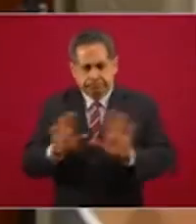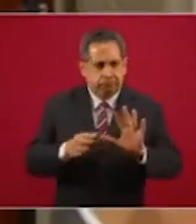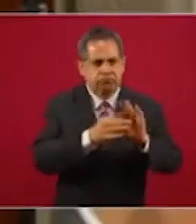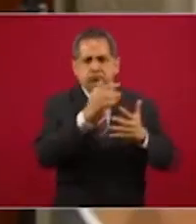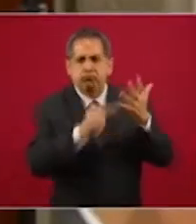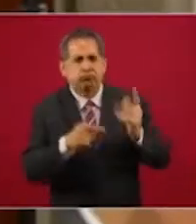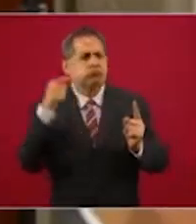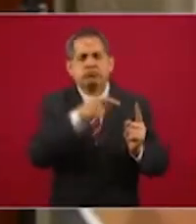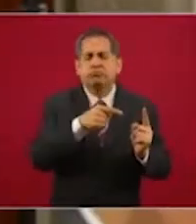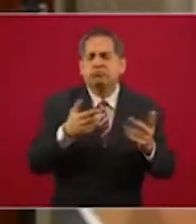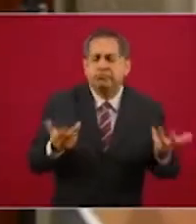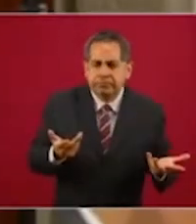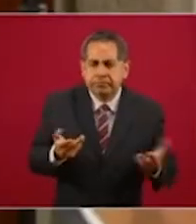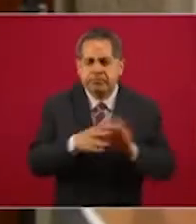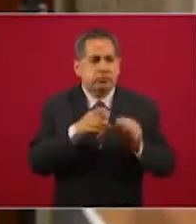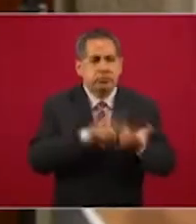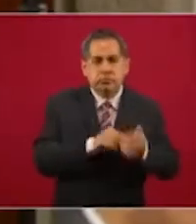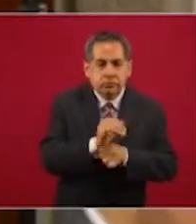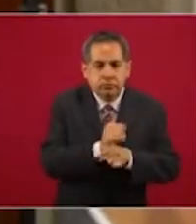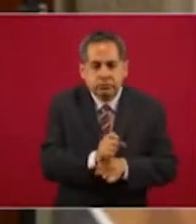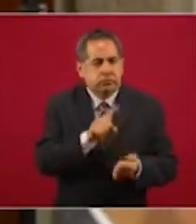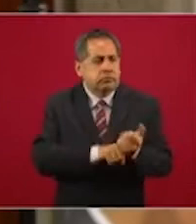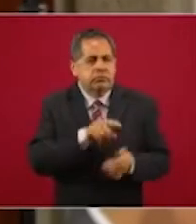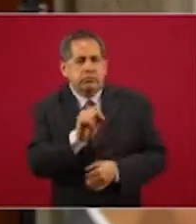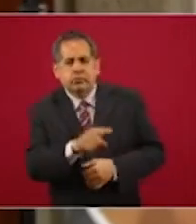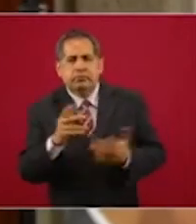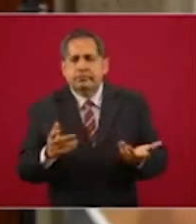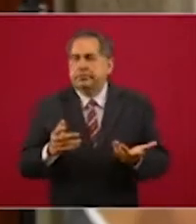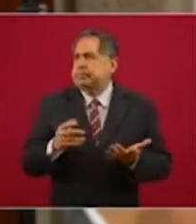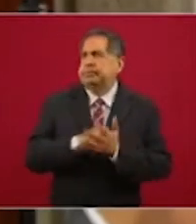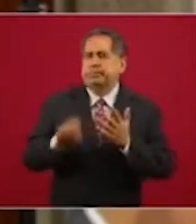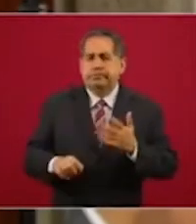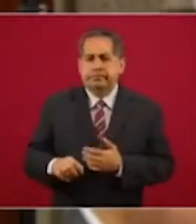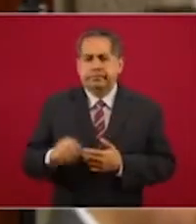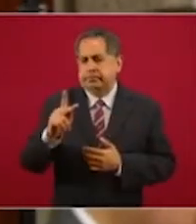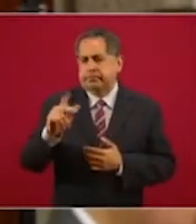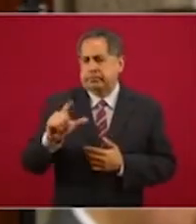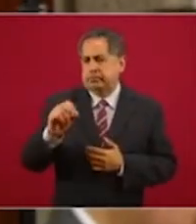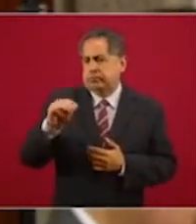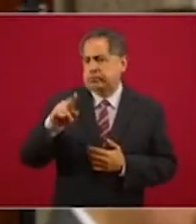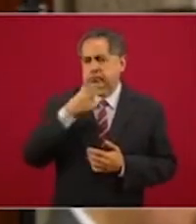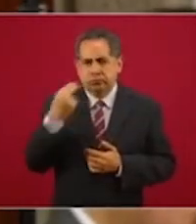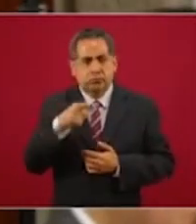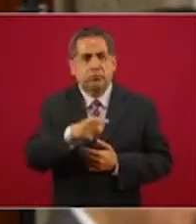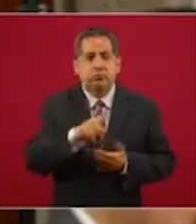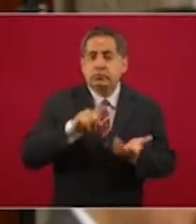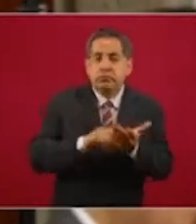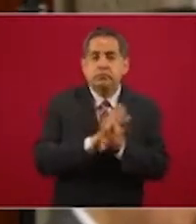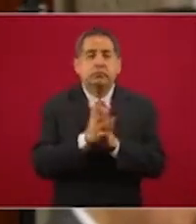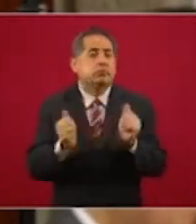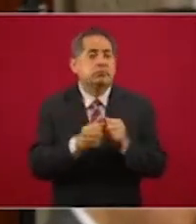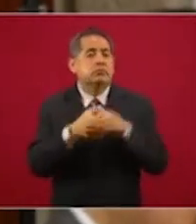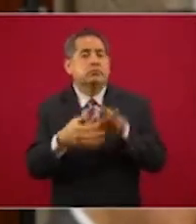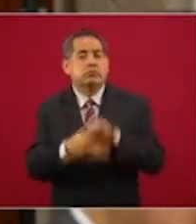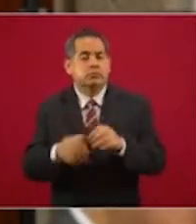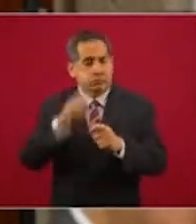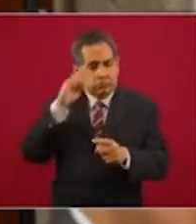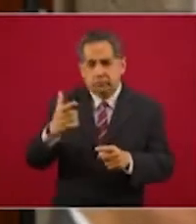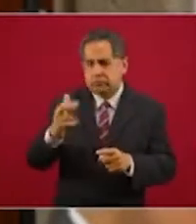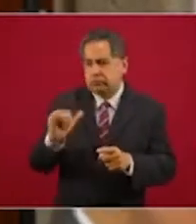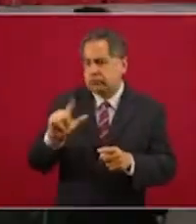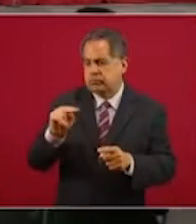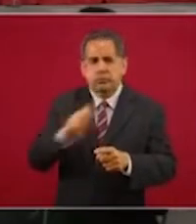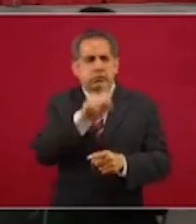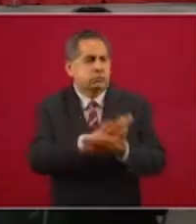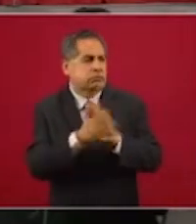encantamiento pero concretamente tiene que ver incluso con investigación misma sobre por ejemplo carlos palomino de los directos del señor garcía